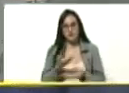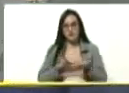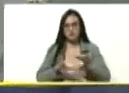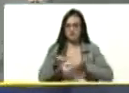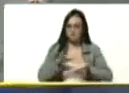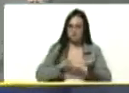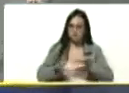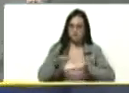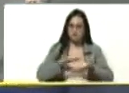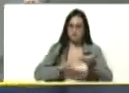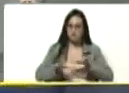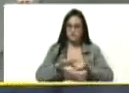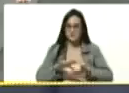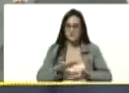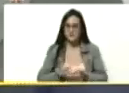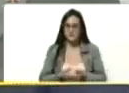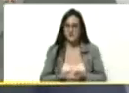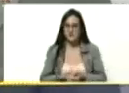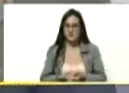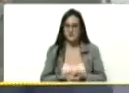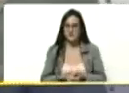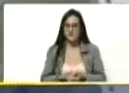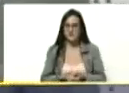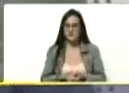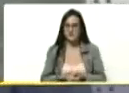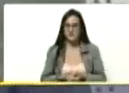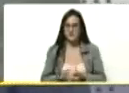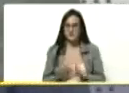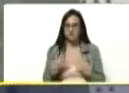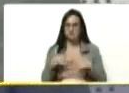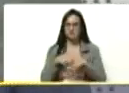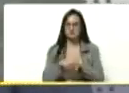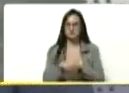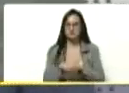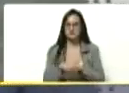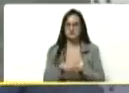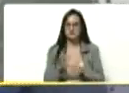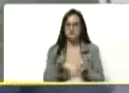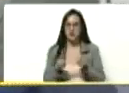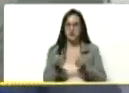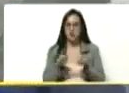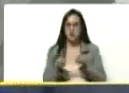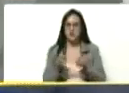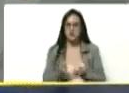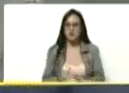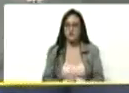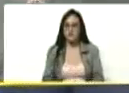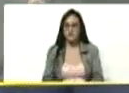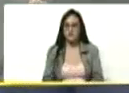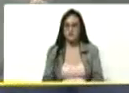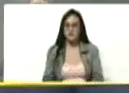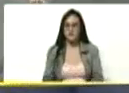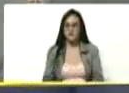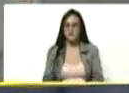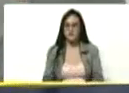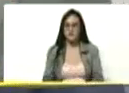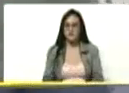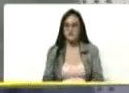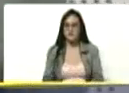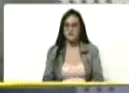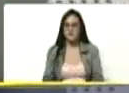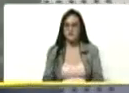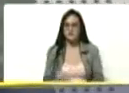colaboración and economic complementarity. Y la complementariedad económica. together. Juntos.